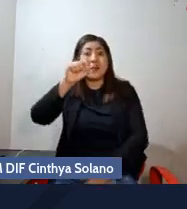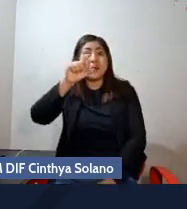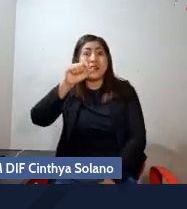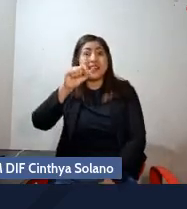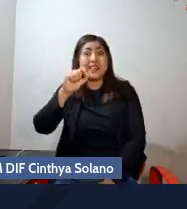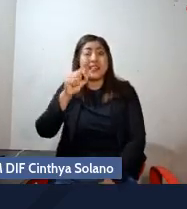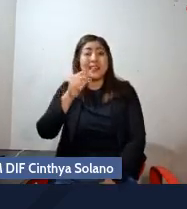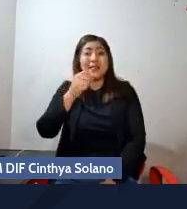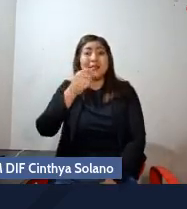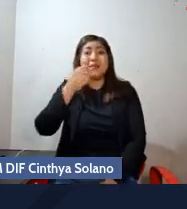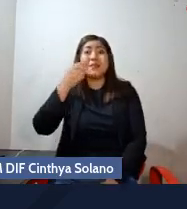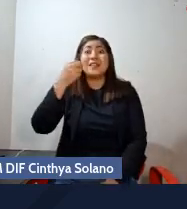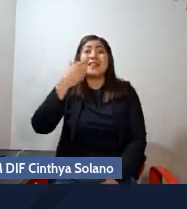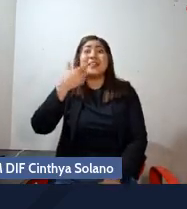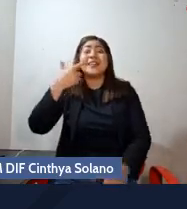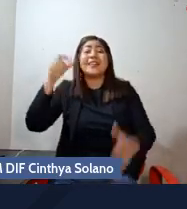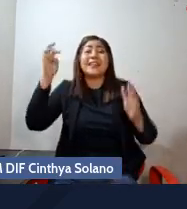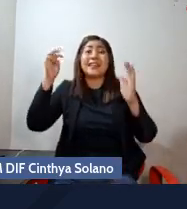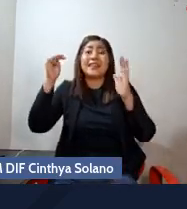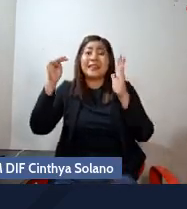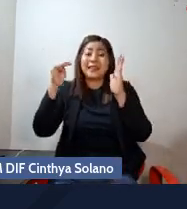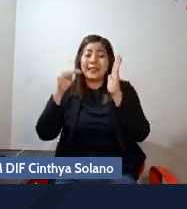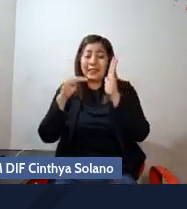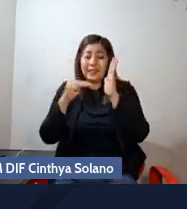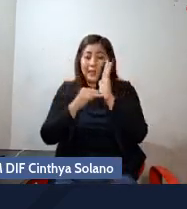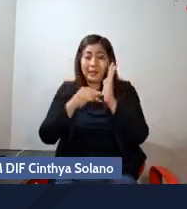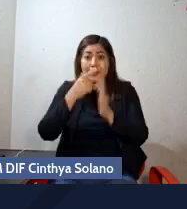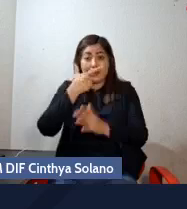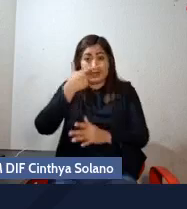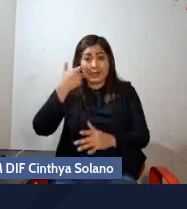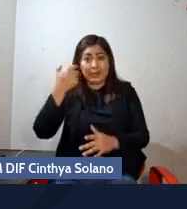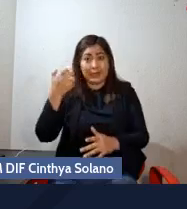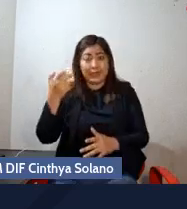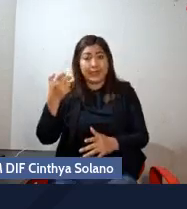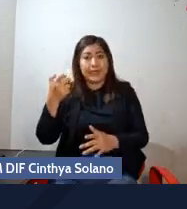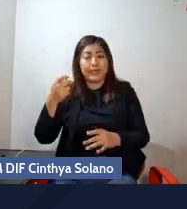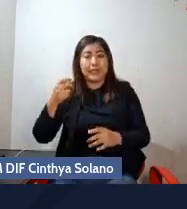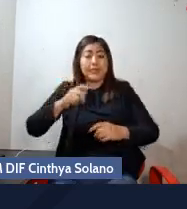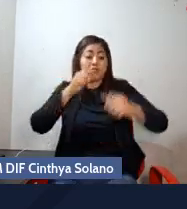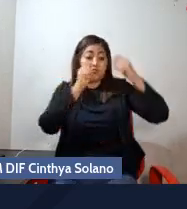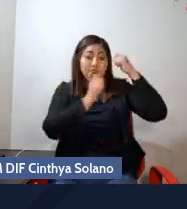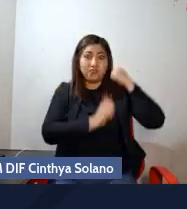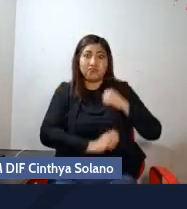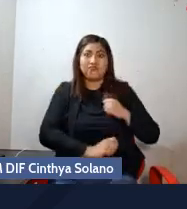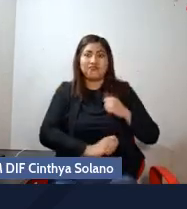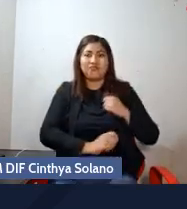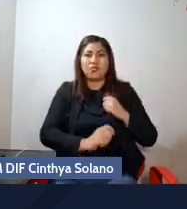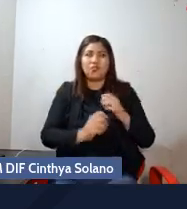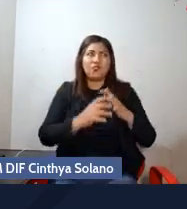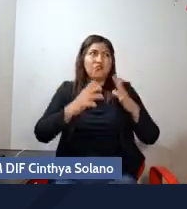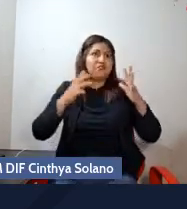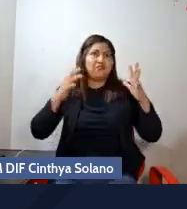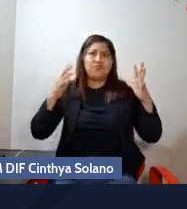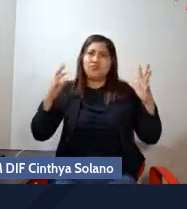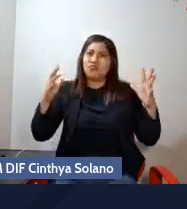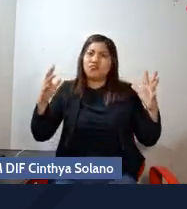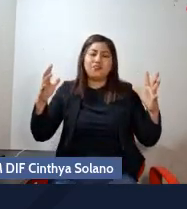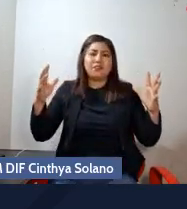20,708 cargos, que bueno, pues es enorme lo que se